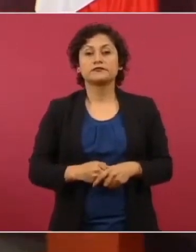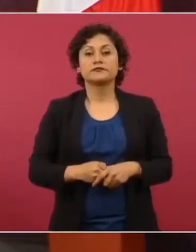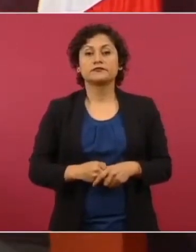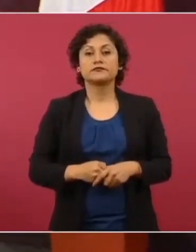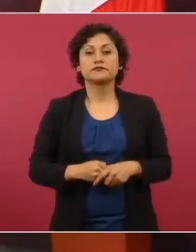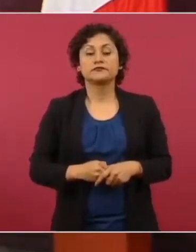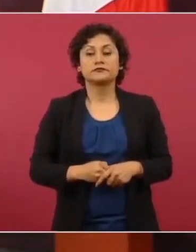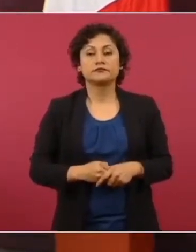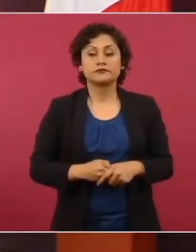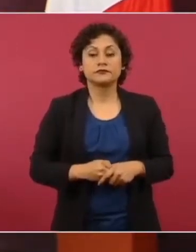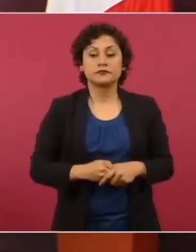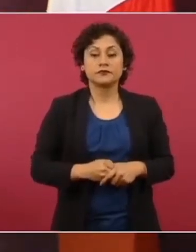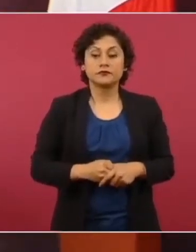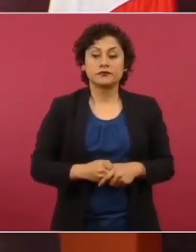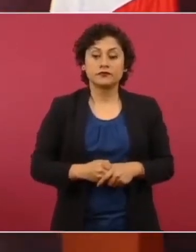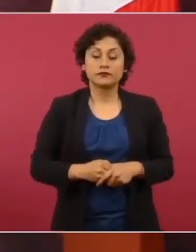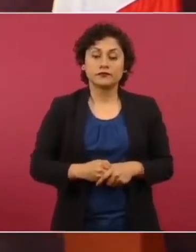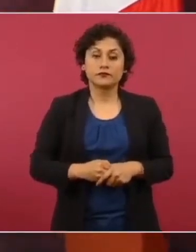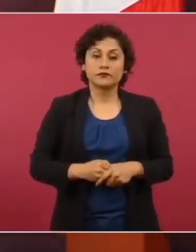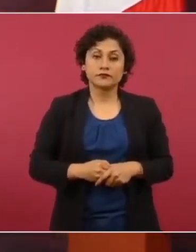No podían